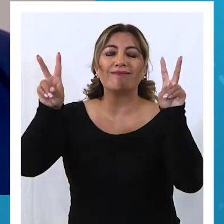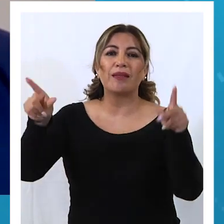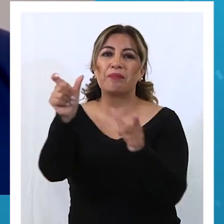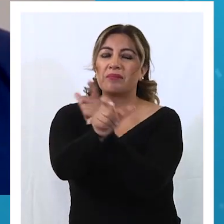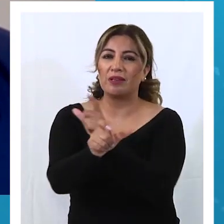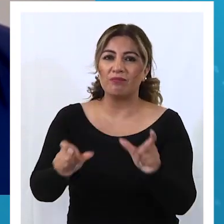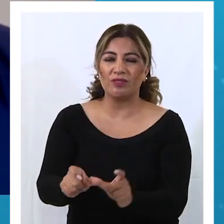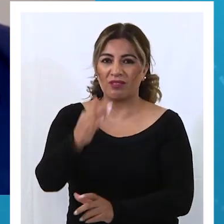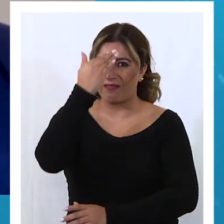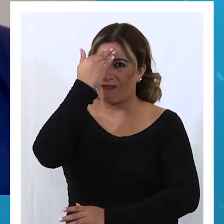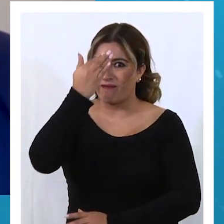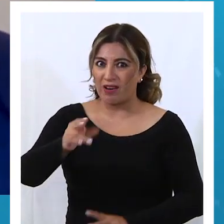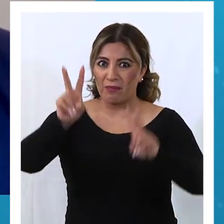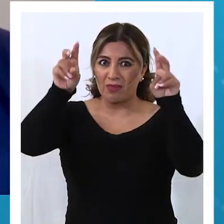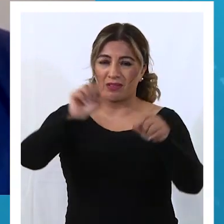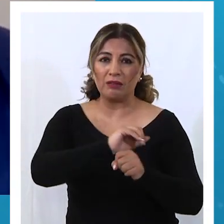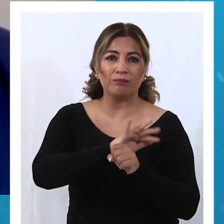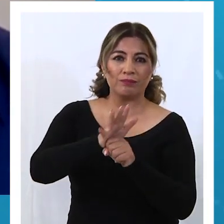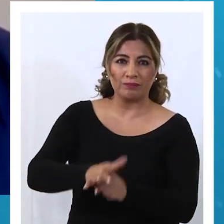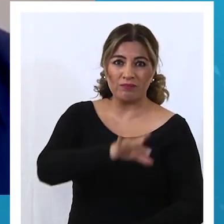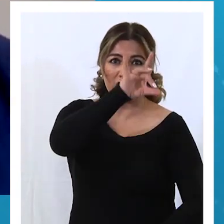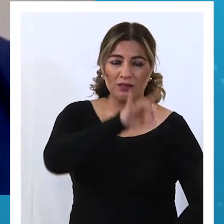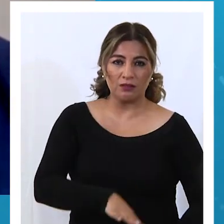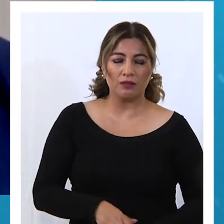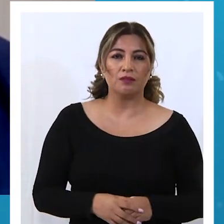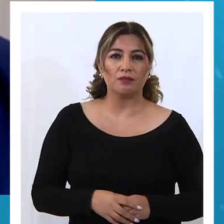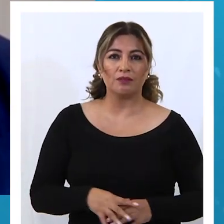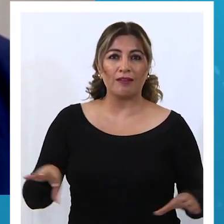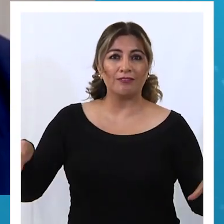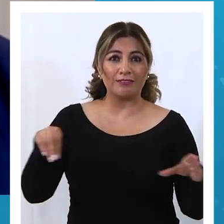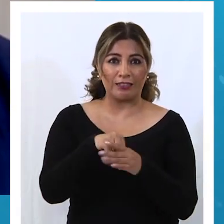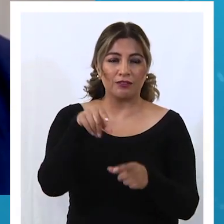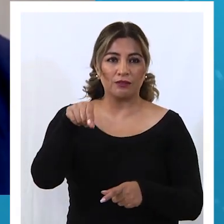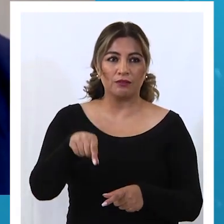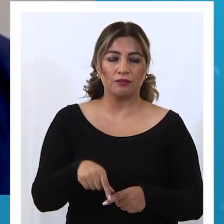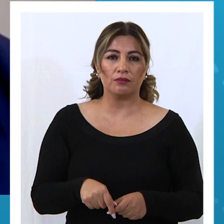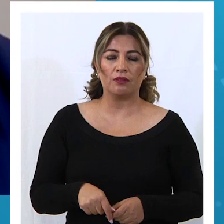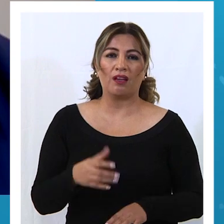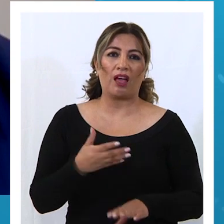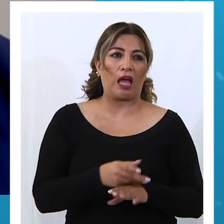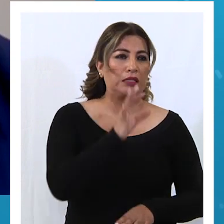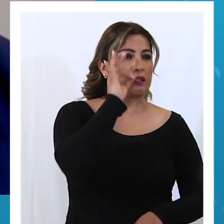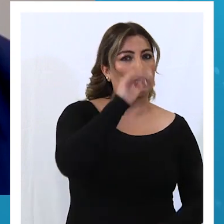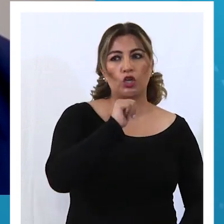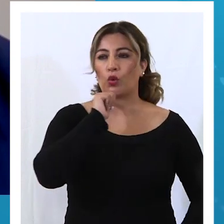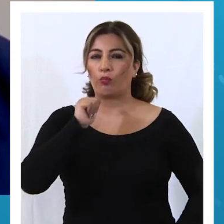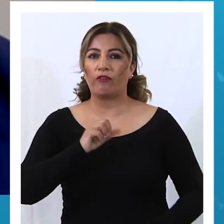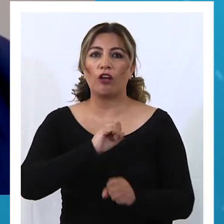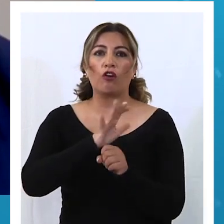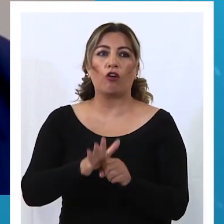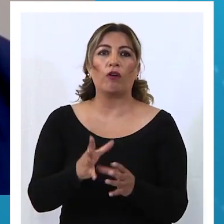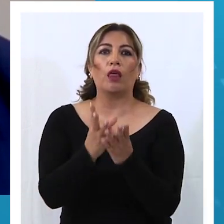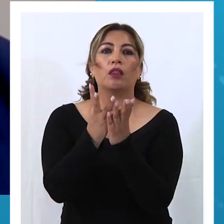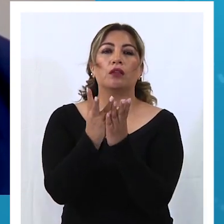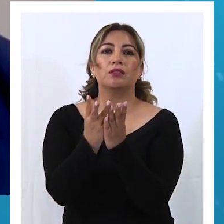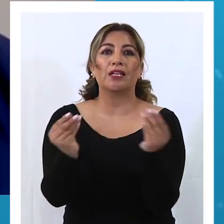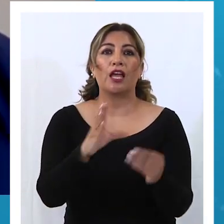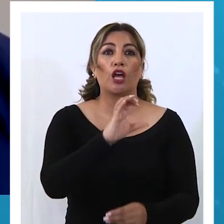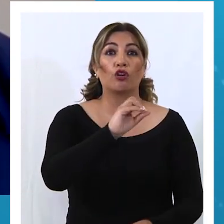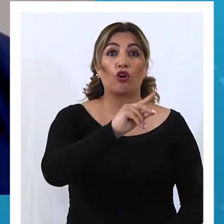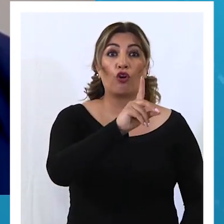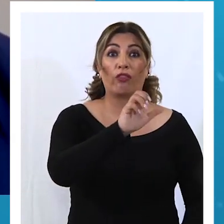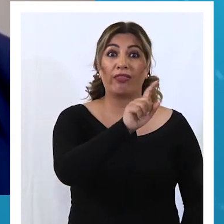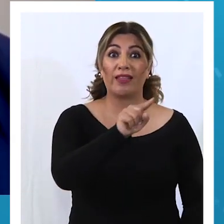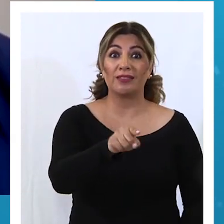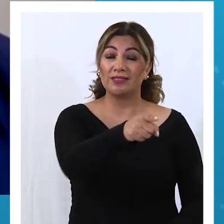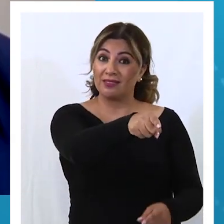social, ¿no es cierto?, de enfrentar el tema como país. En Chile es un tema de clases. Yo creo que el tema del COVID va a desaparecer en Las Condes, va a desaparecer